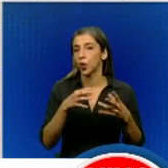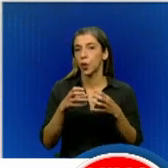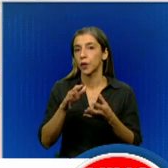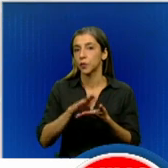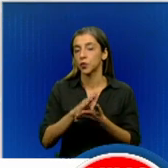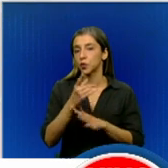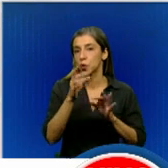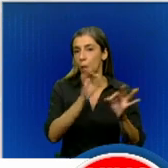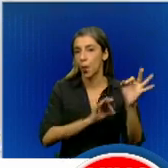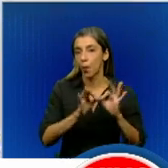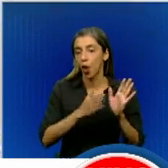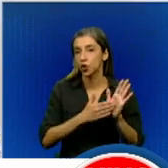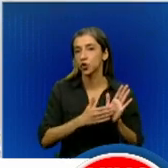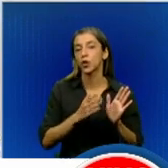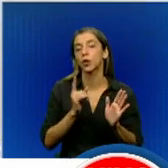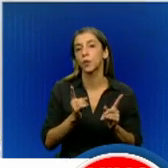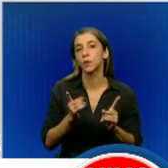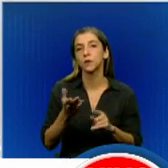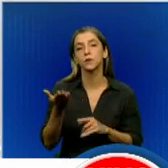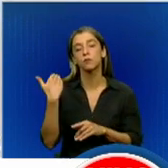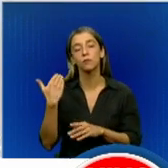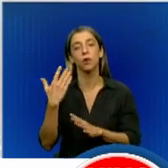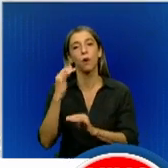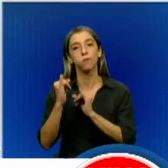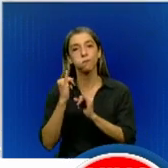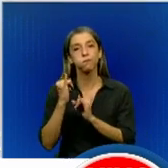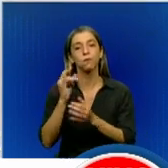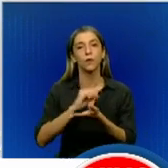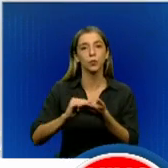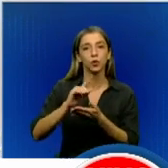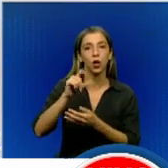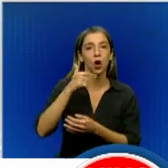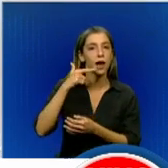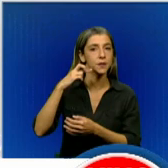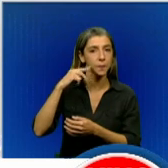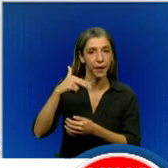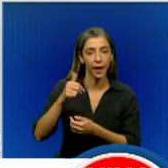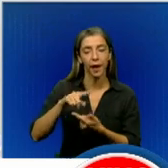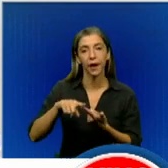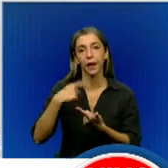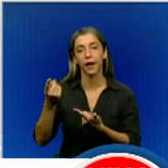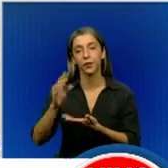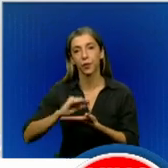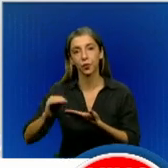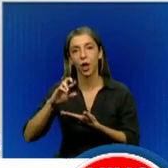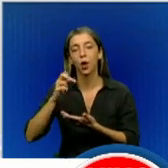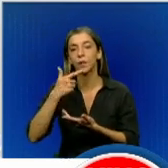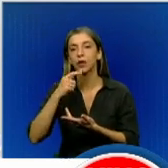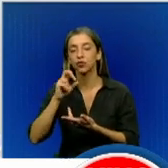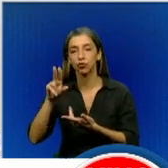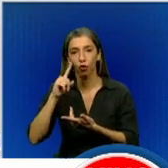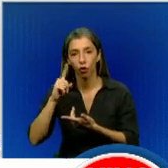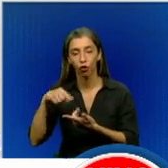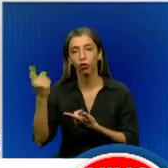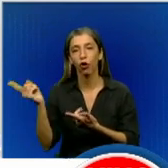cual se expresó acá tal cual lo expresado con toda claridad del diputado la espina el diputado los pastores y algunos otros diputados